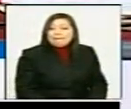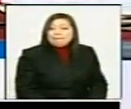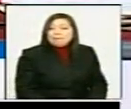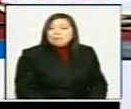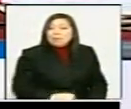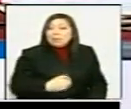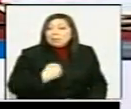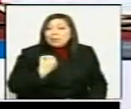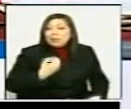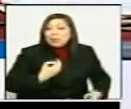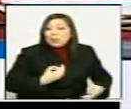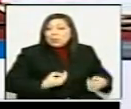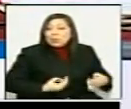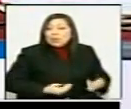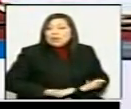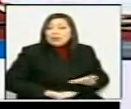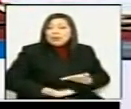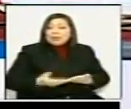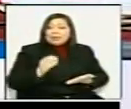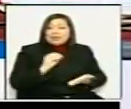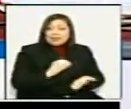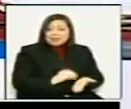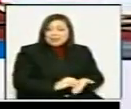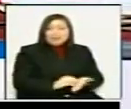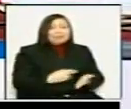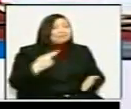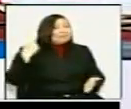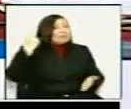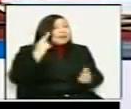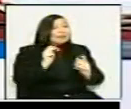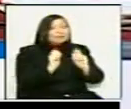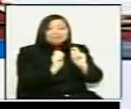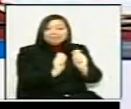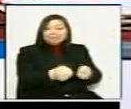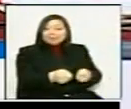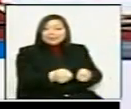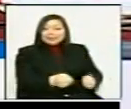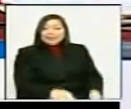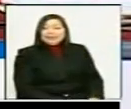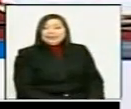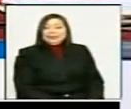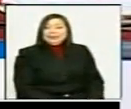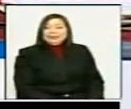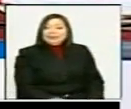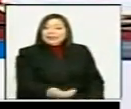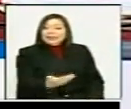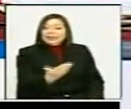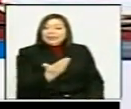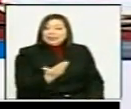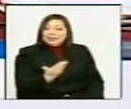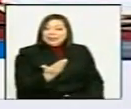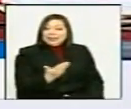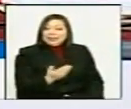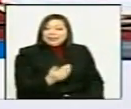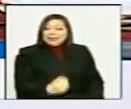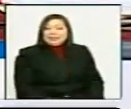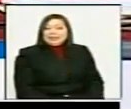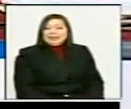Poder Judicial vuelve a darle la razón y a pedir al tribunal